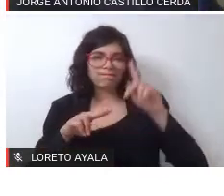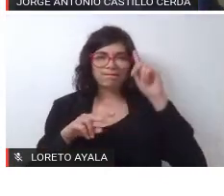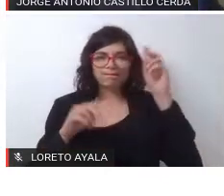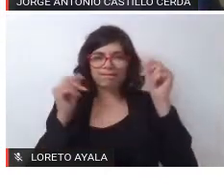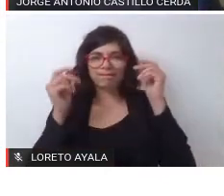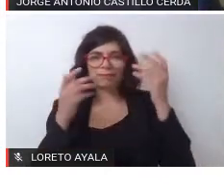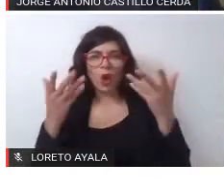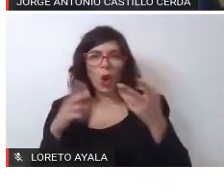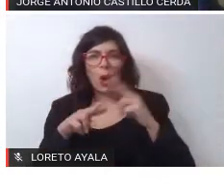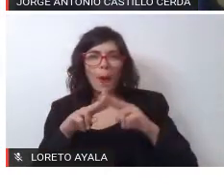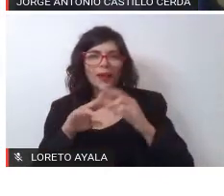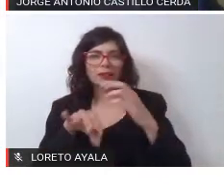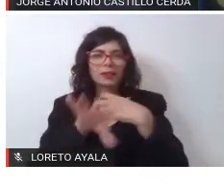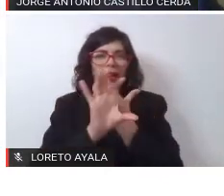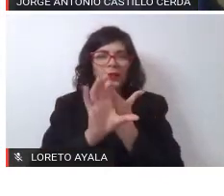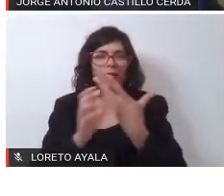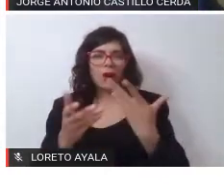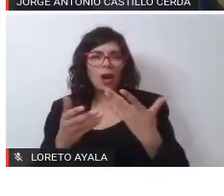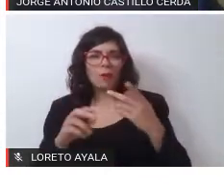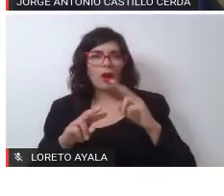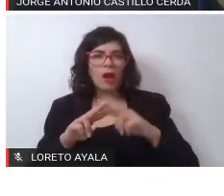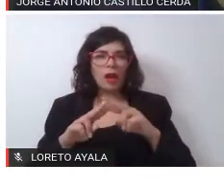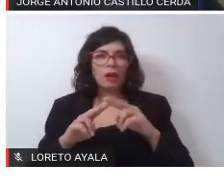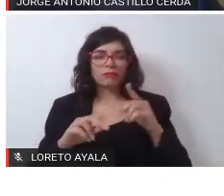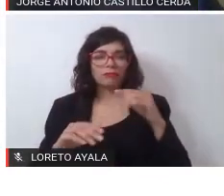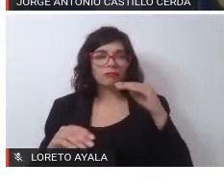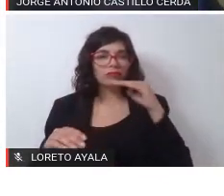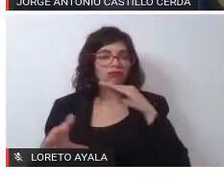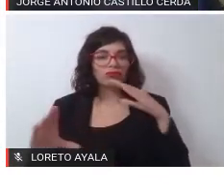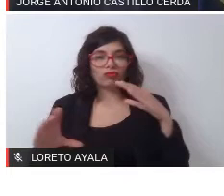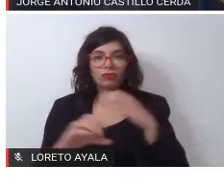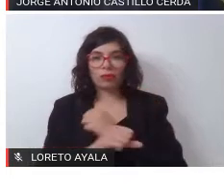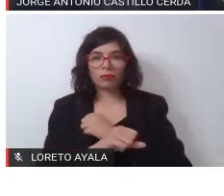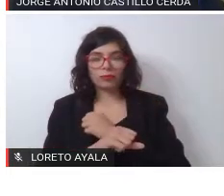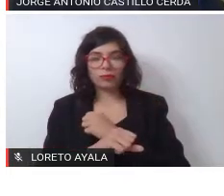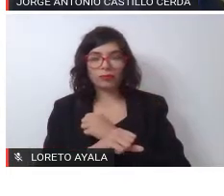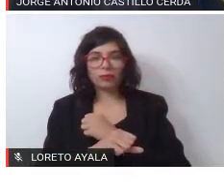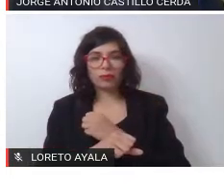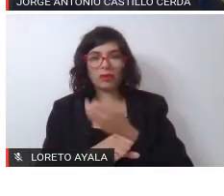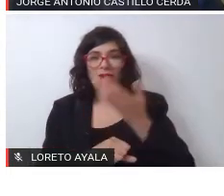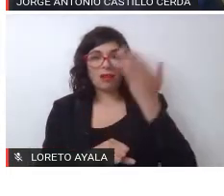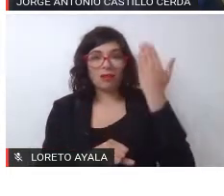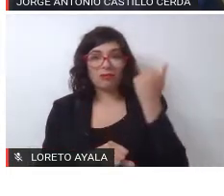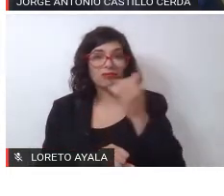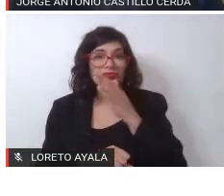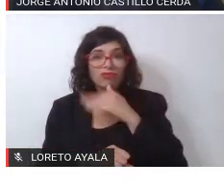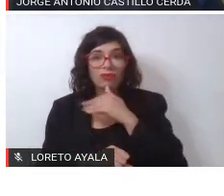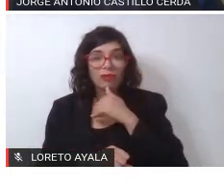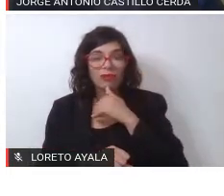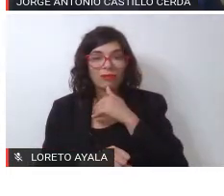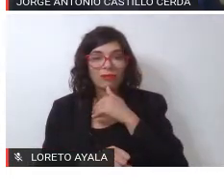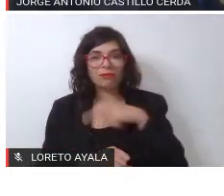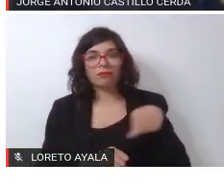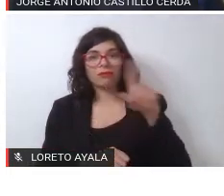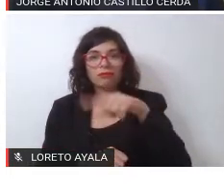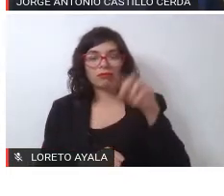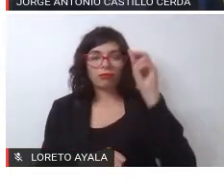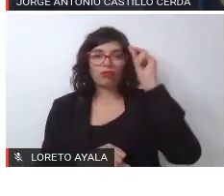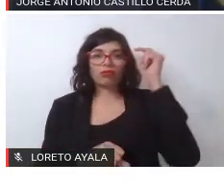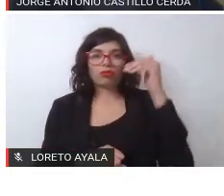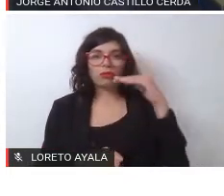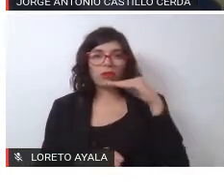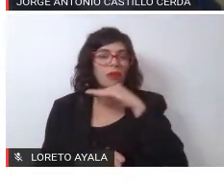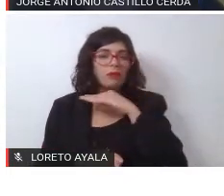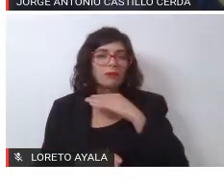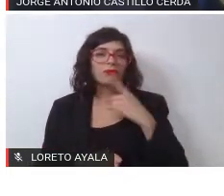generaron un sistema educacional remoto que no existía. Por lo tanto,